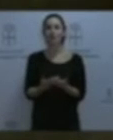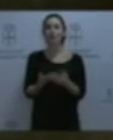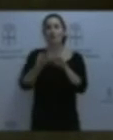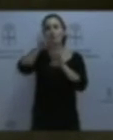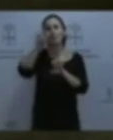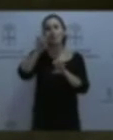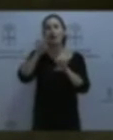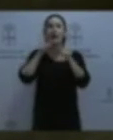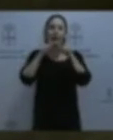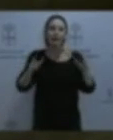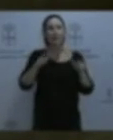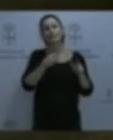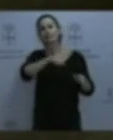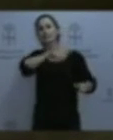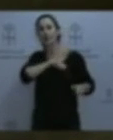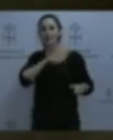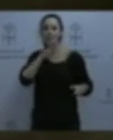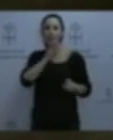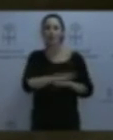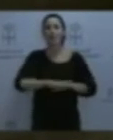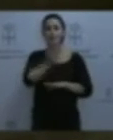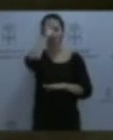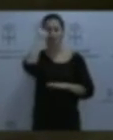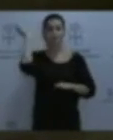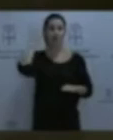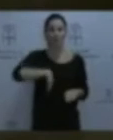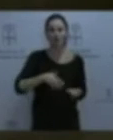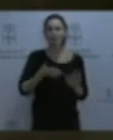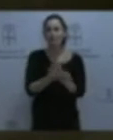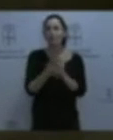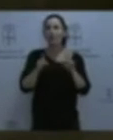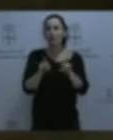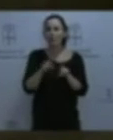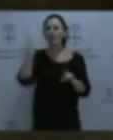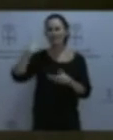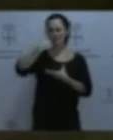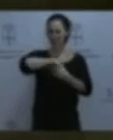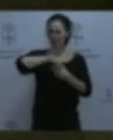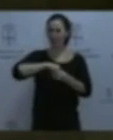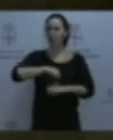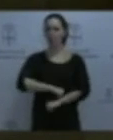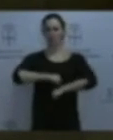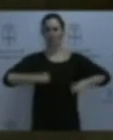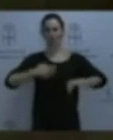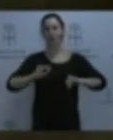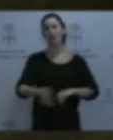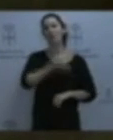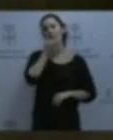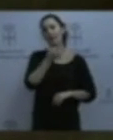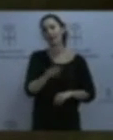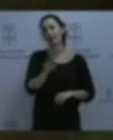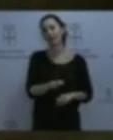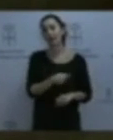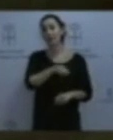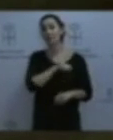lingüístico español, sin base científica, un concepto muy arraigado además, o un discurso muy arraigado en España. La